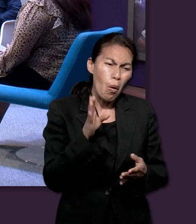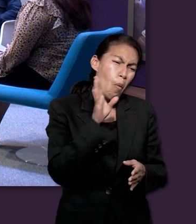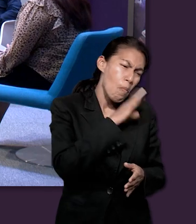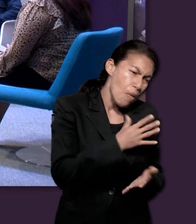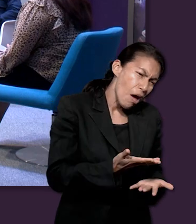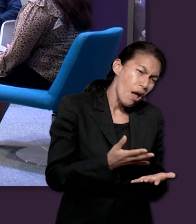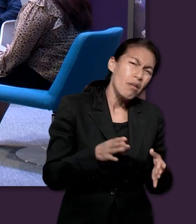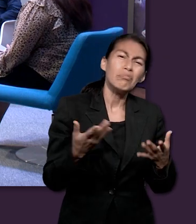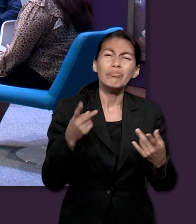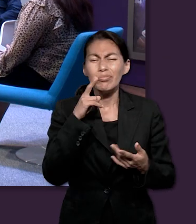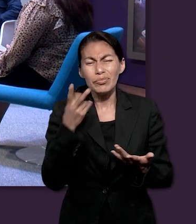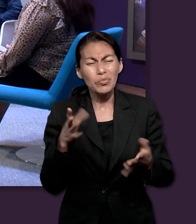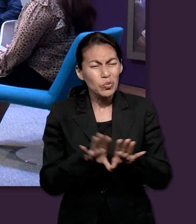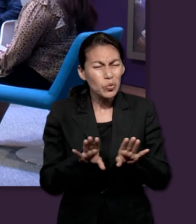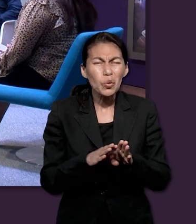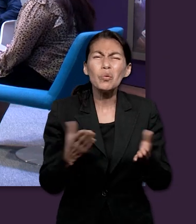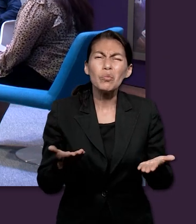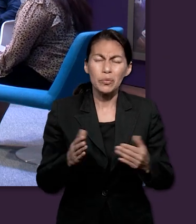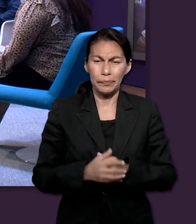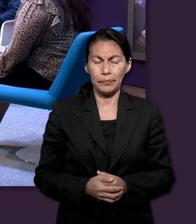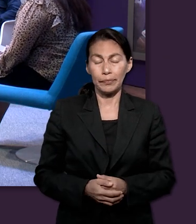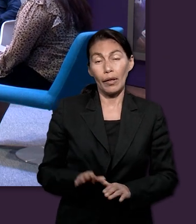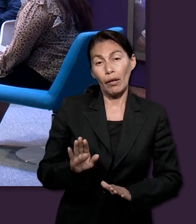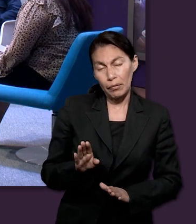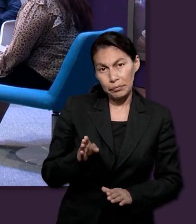negativa? Ok, creo que